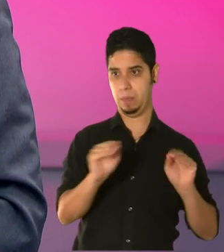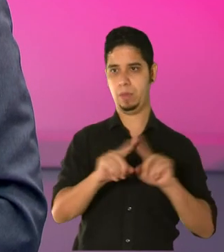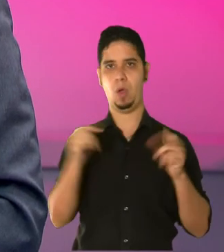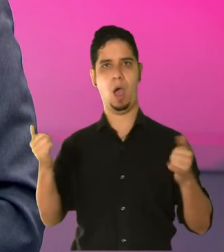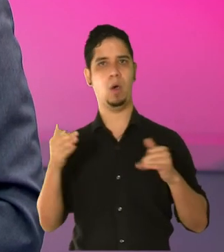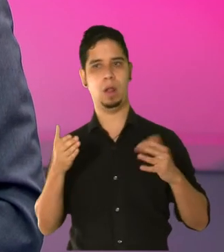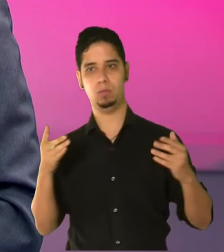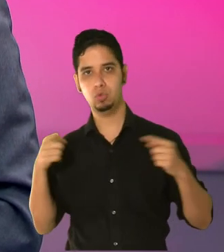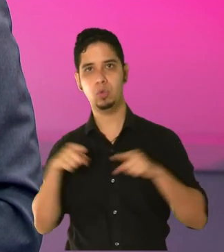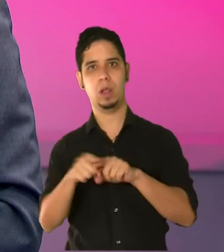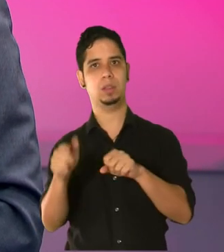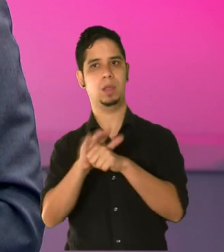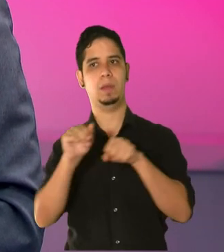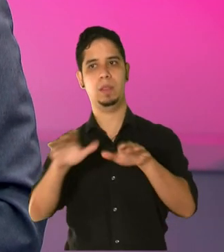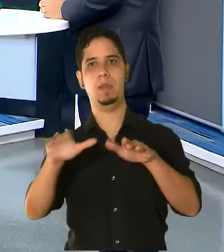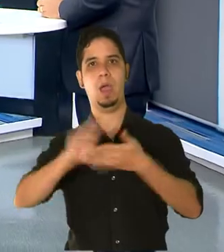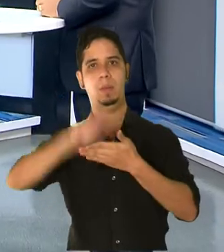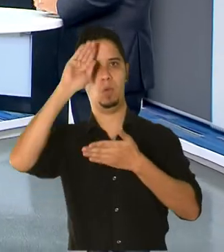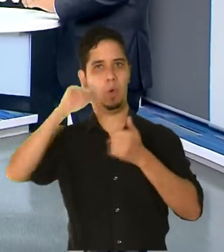por coronavirus